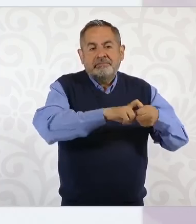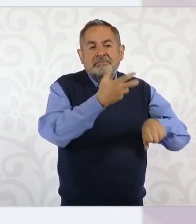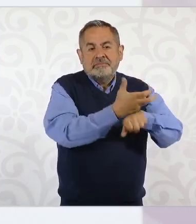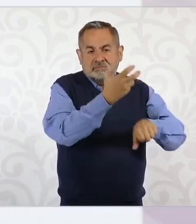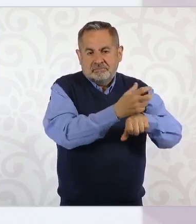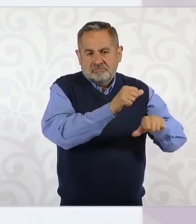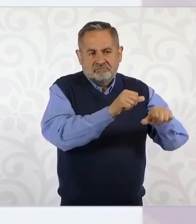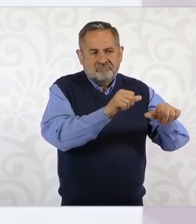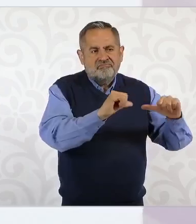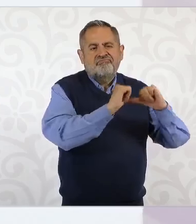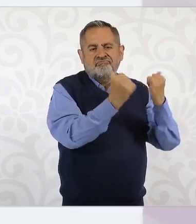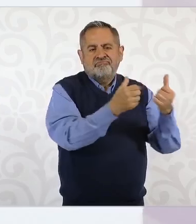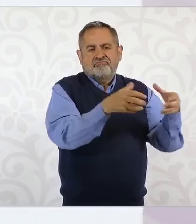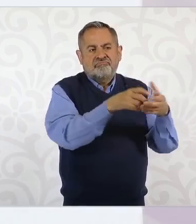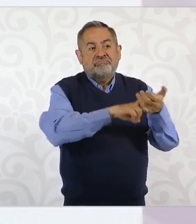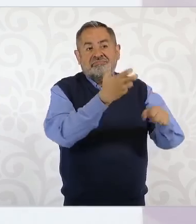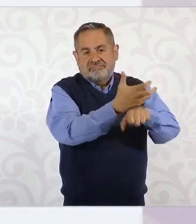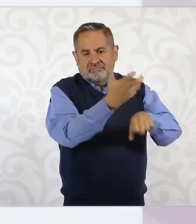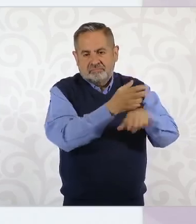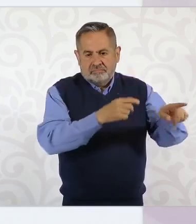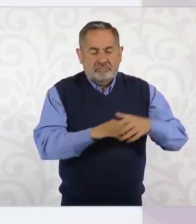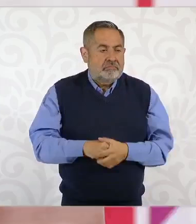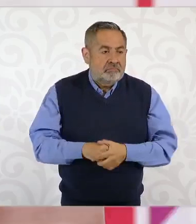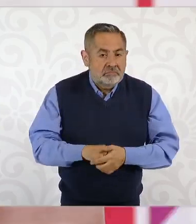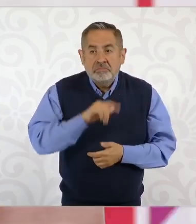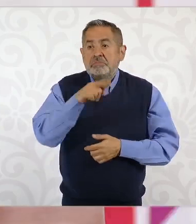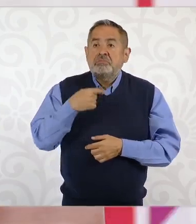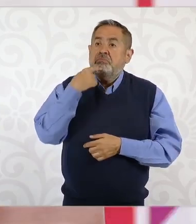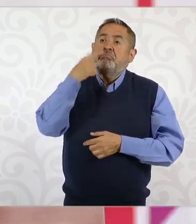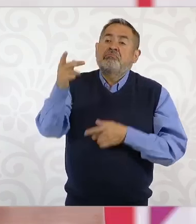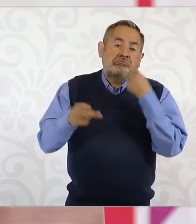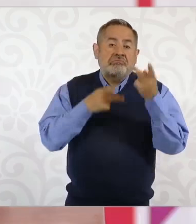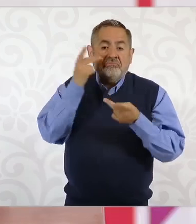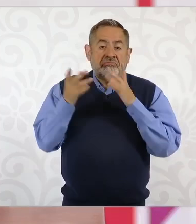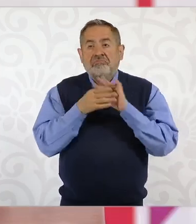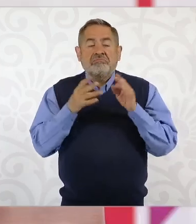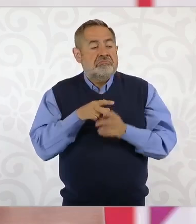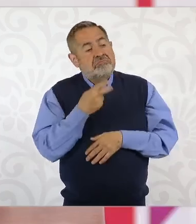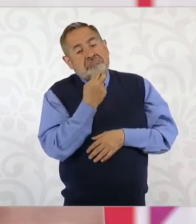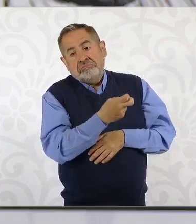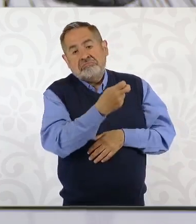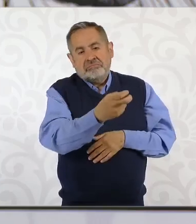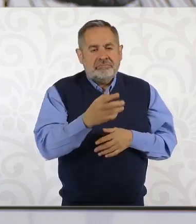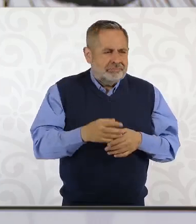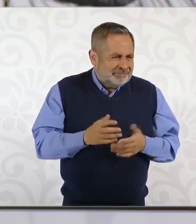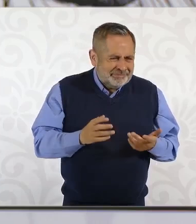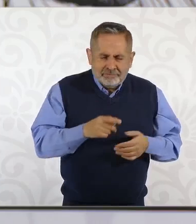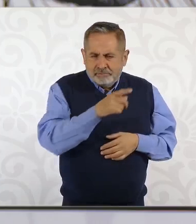sabemos. Entonces, para que después no digan que cuando hablamos de ciertos medios que